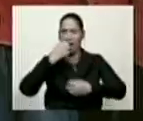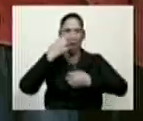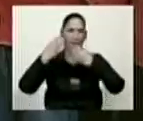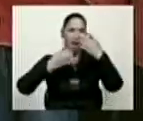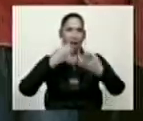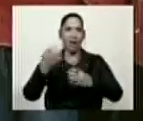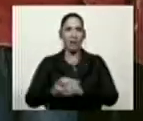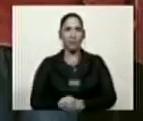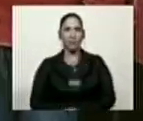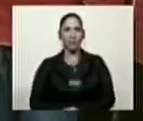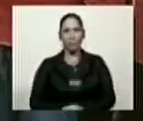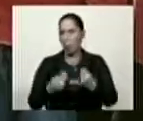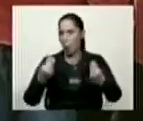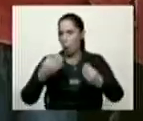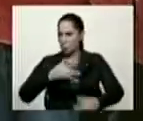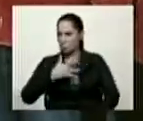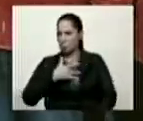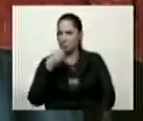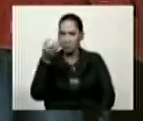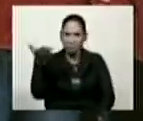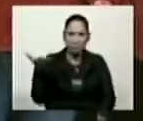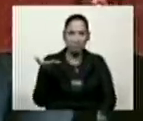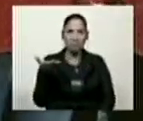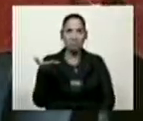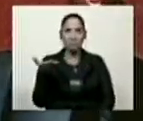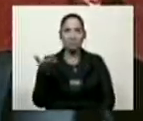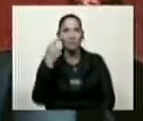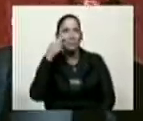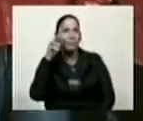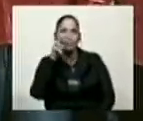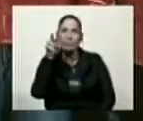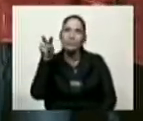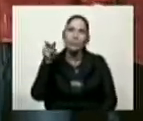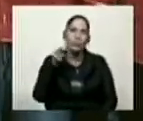¿Cómo están por allá? ¿Y por allá?